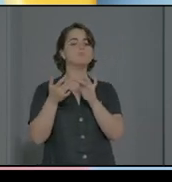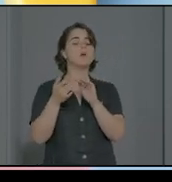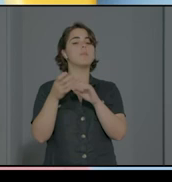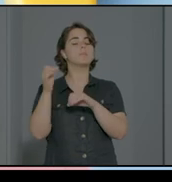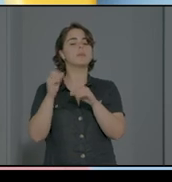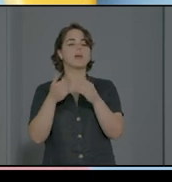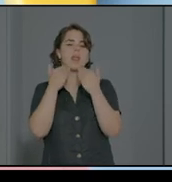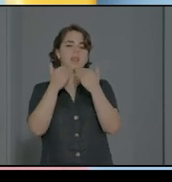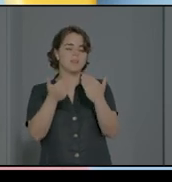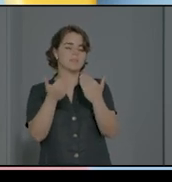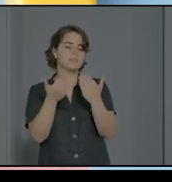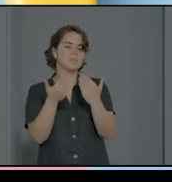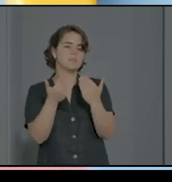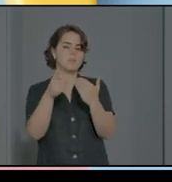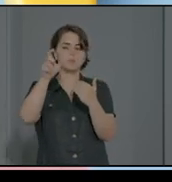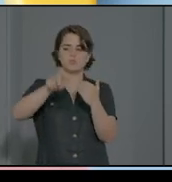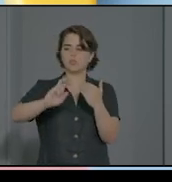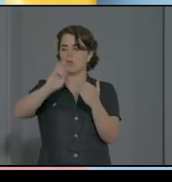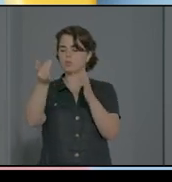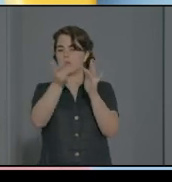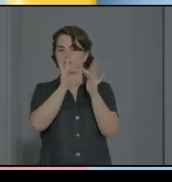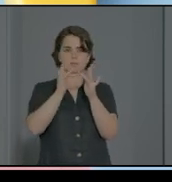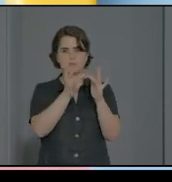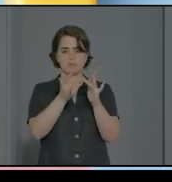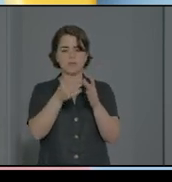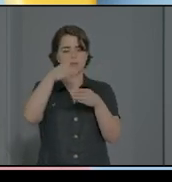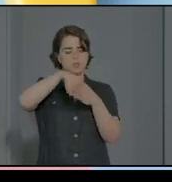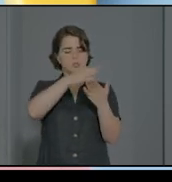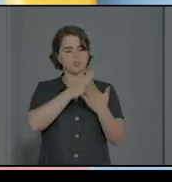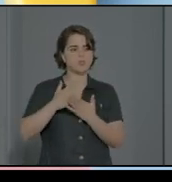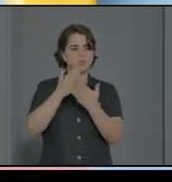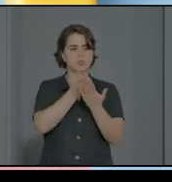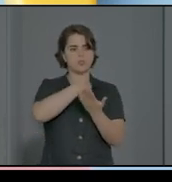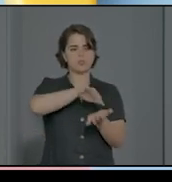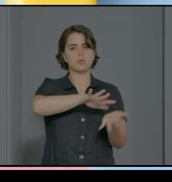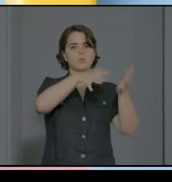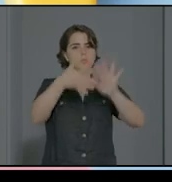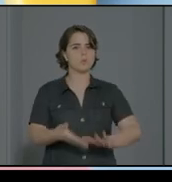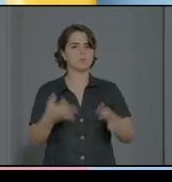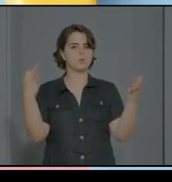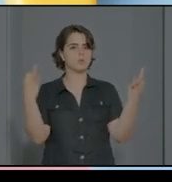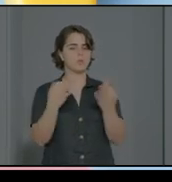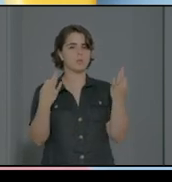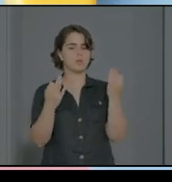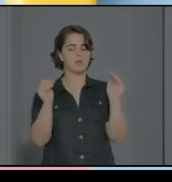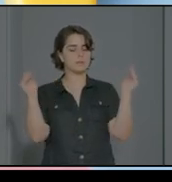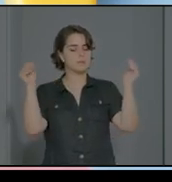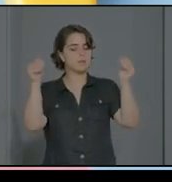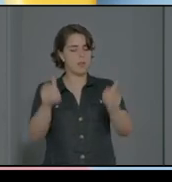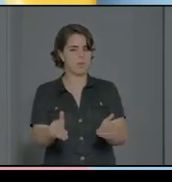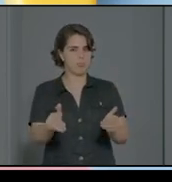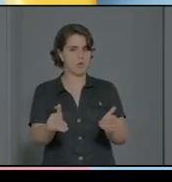con el otro. En este estudio hemos aplicado una intervención de